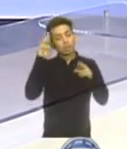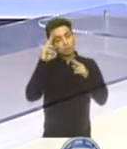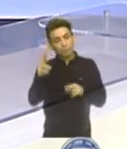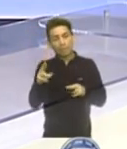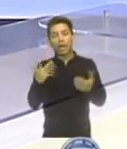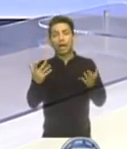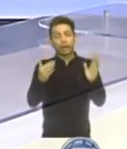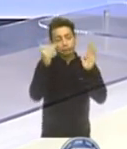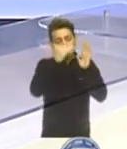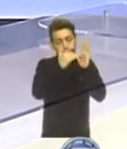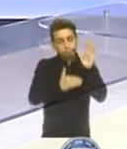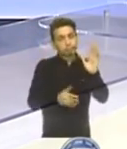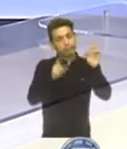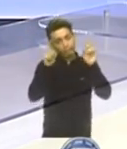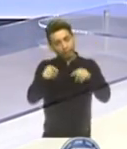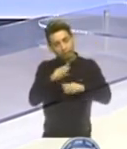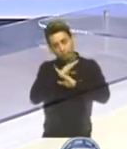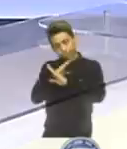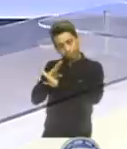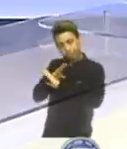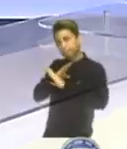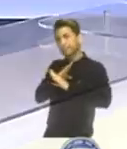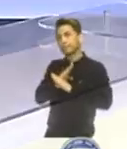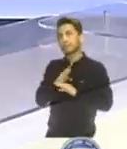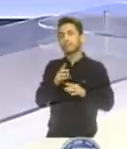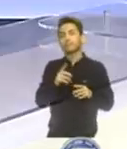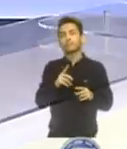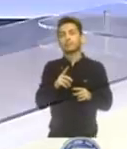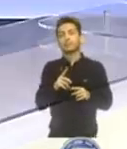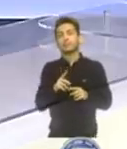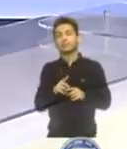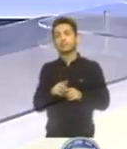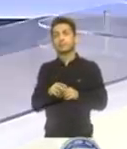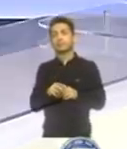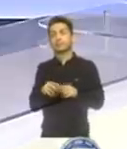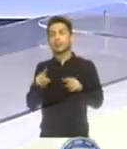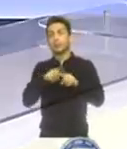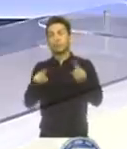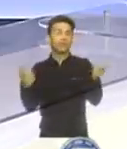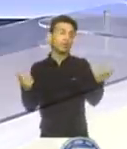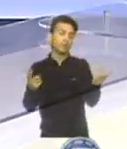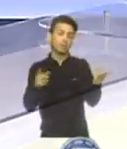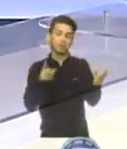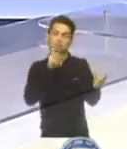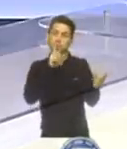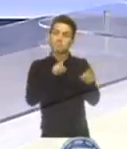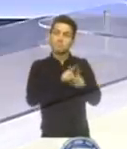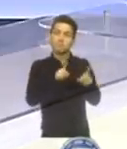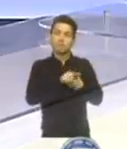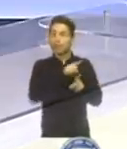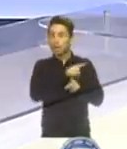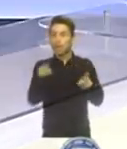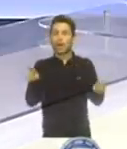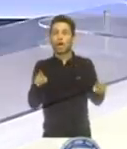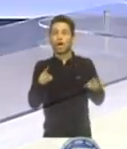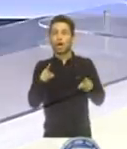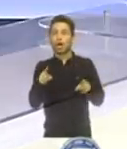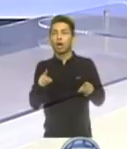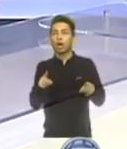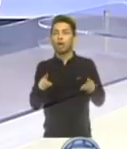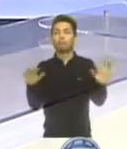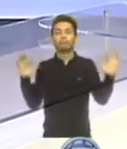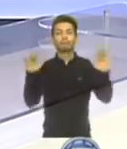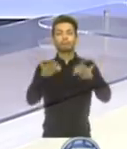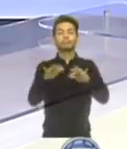sanitarias, sino que tampoco los sepelios, desde donde se está superando el aforo de 10 personas permitidas en